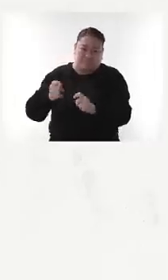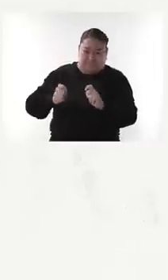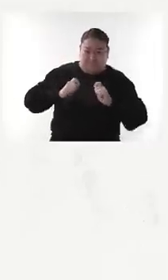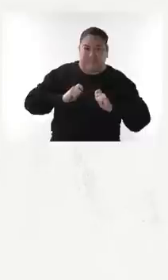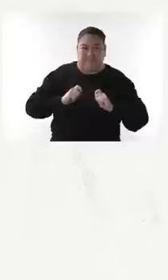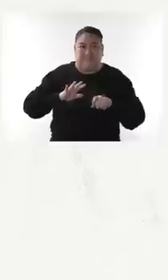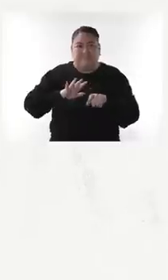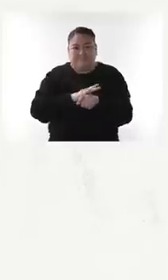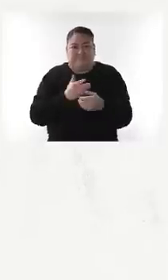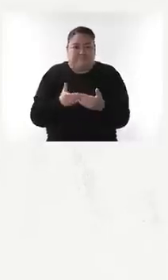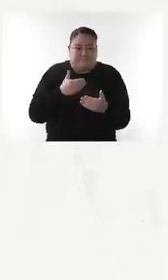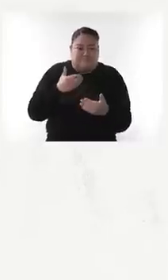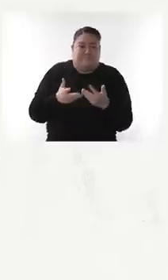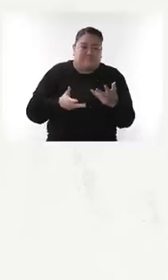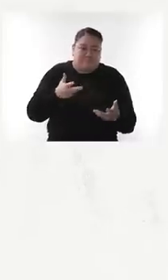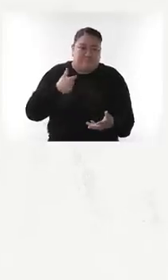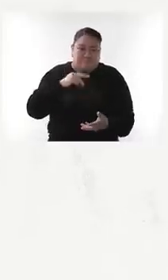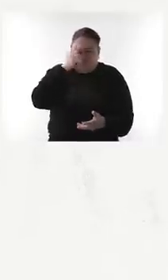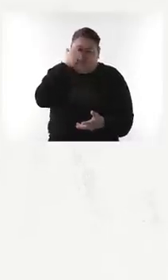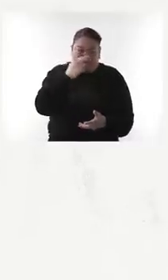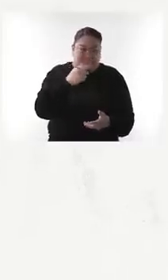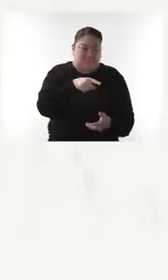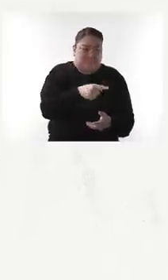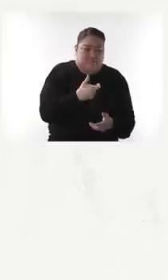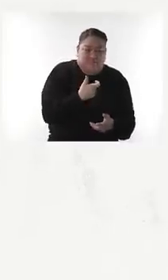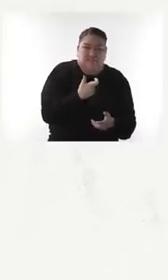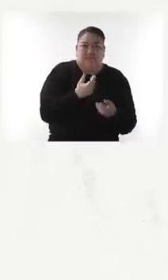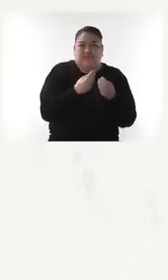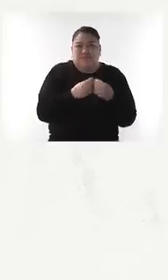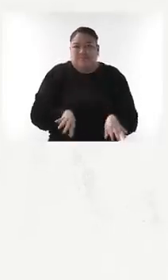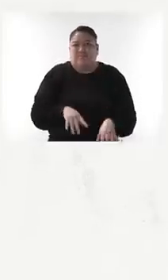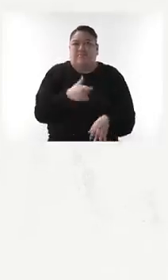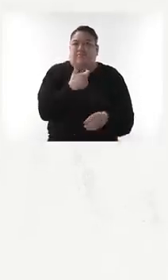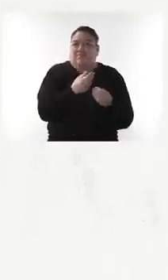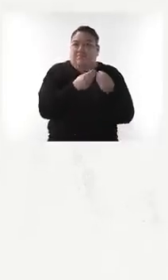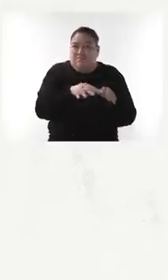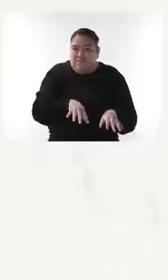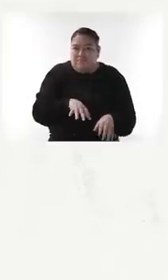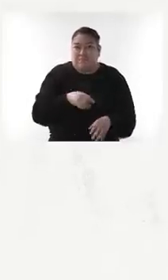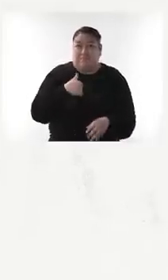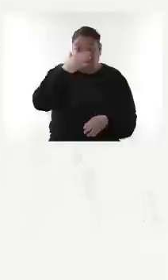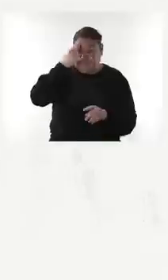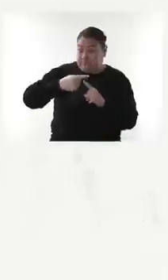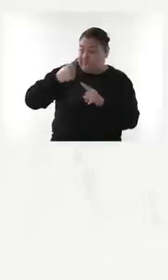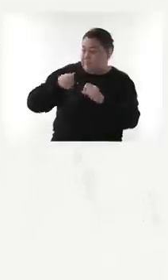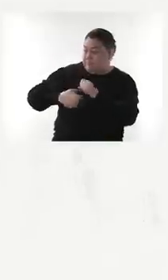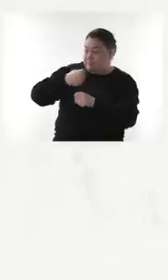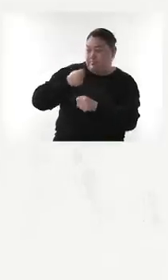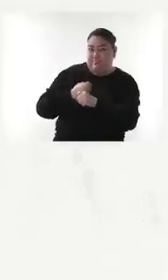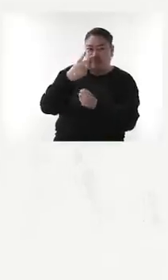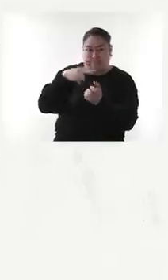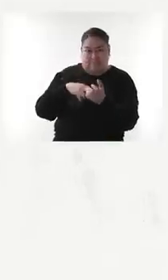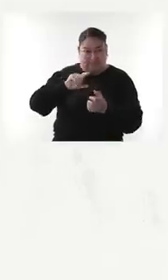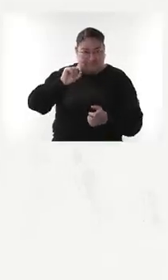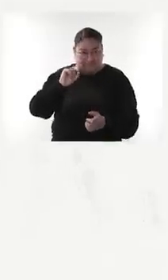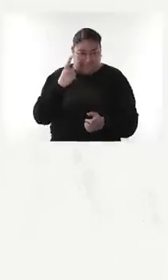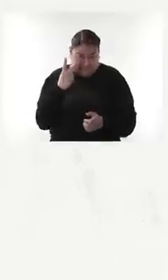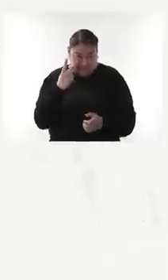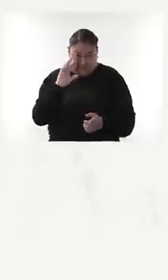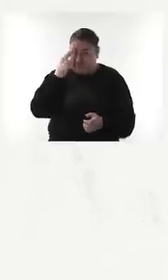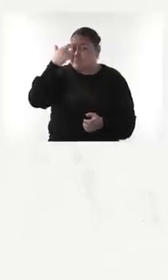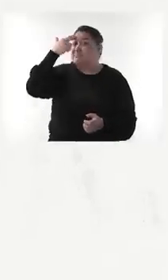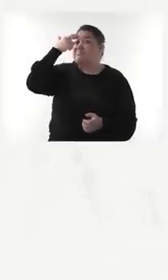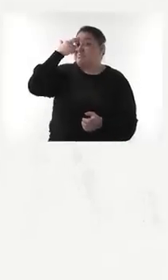había presiones desde el ámbito económico y pérdidas. Todavía el año pasado, si ustedes se acuerdan,